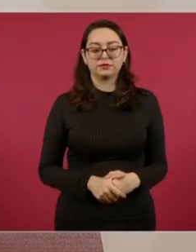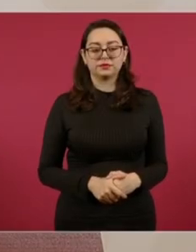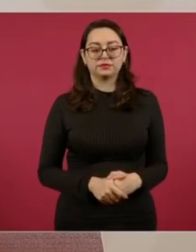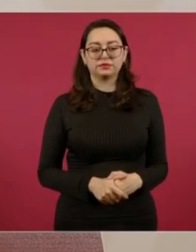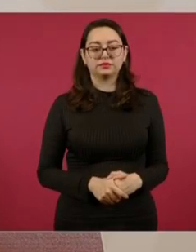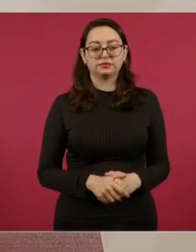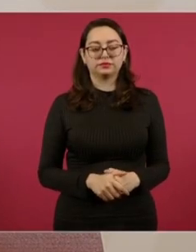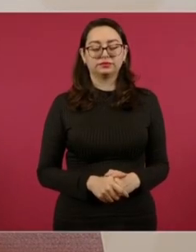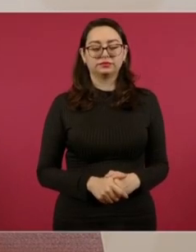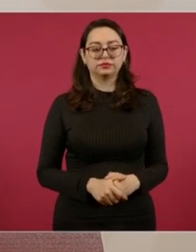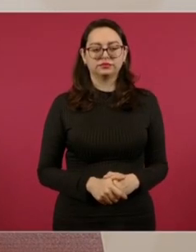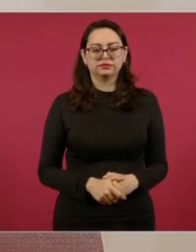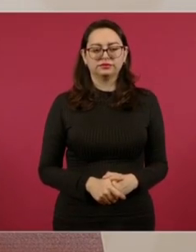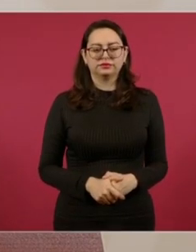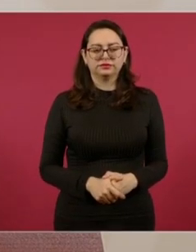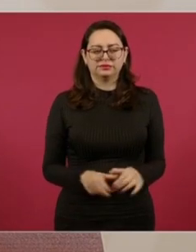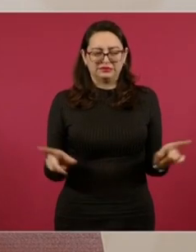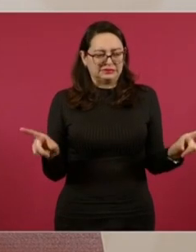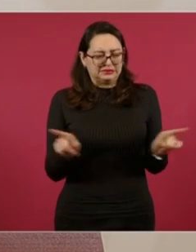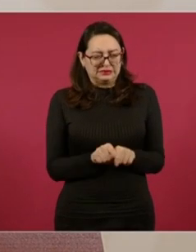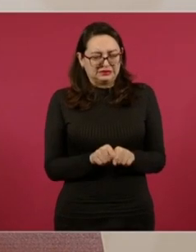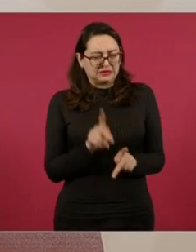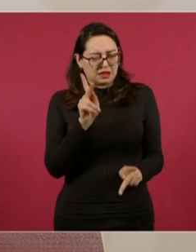Hay una síntesis, creo que del